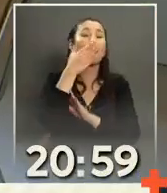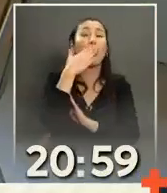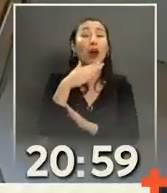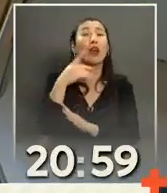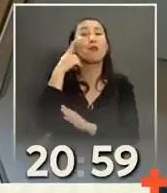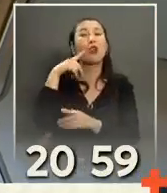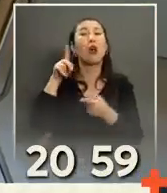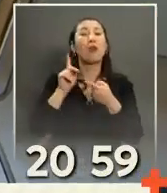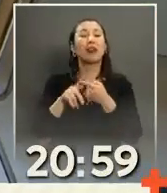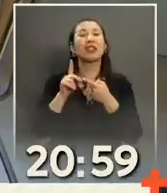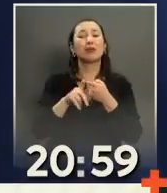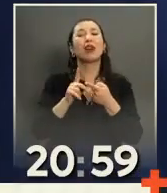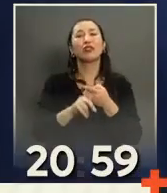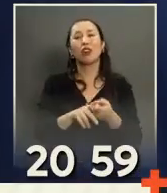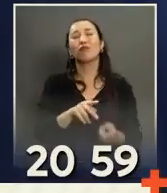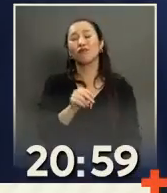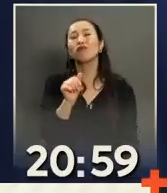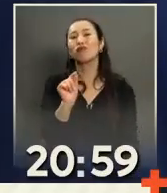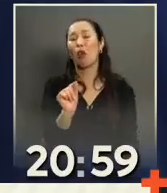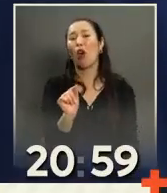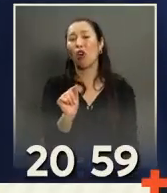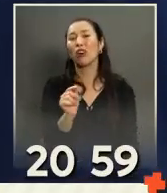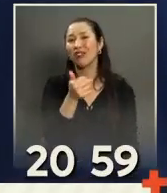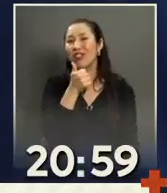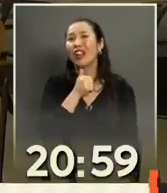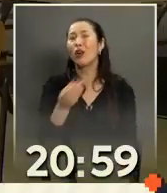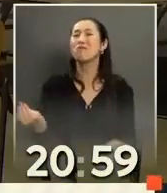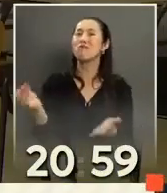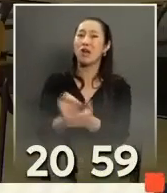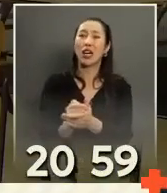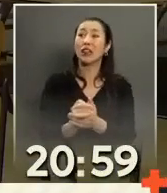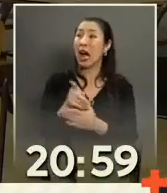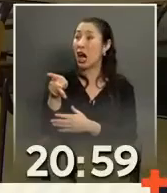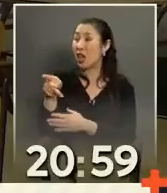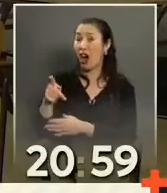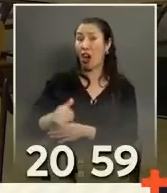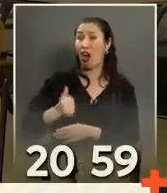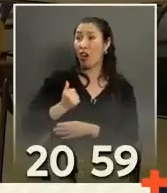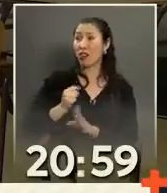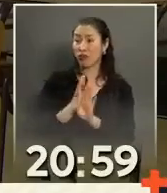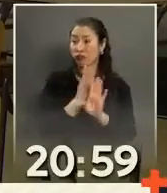los más jóvenes. En esta oportunidad, pocos se vieron en las filas de los locales de votación.